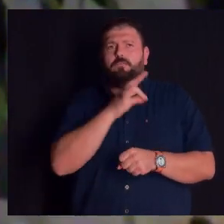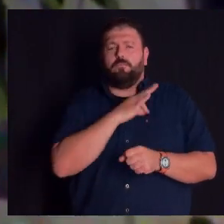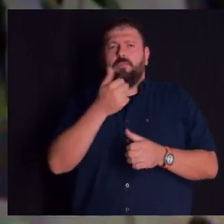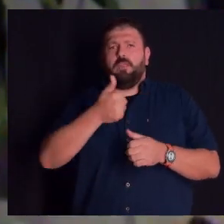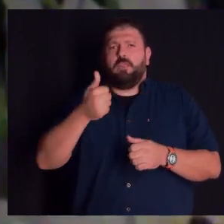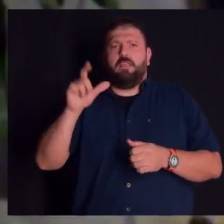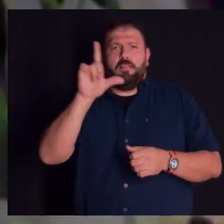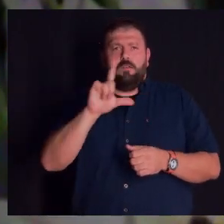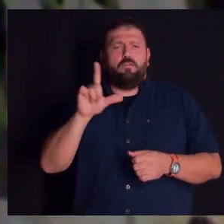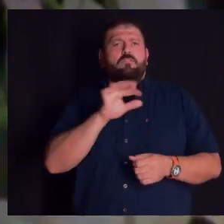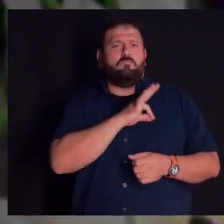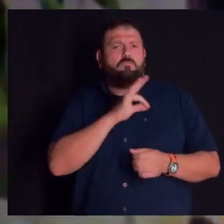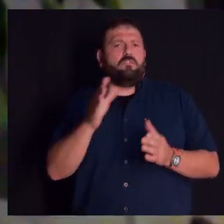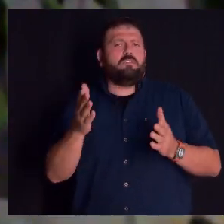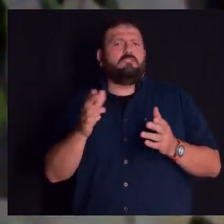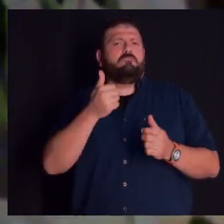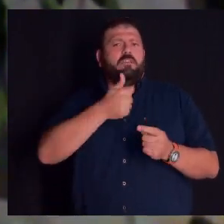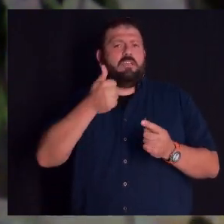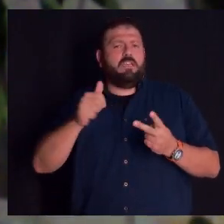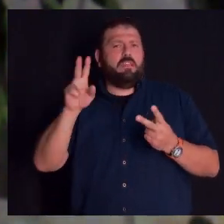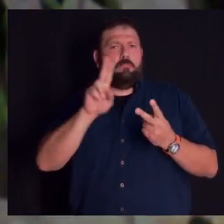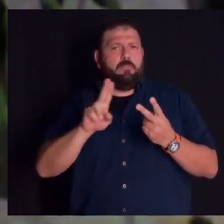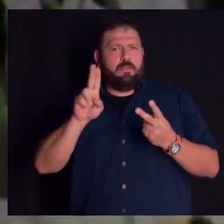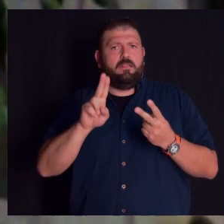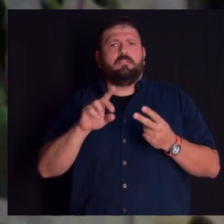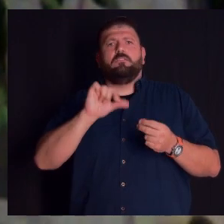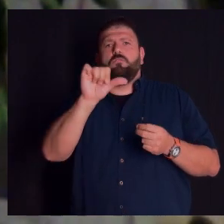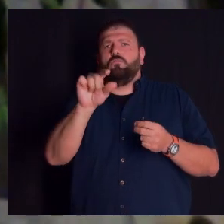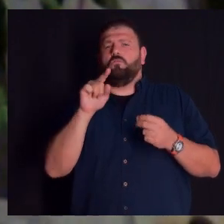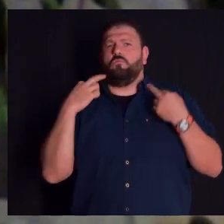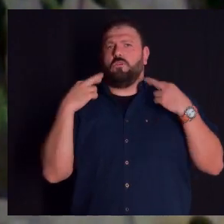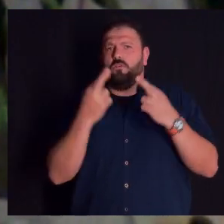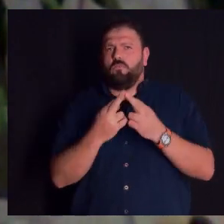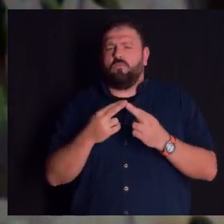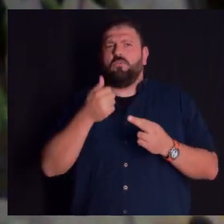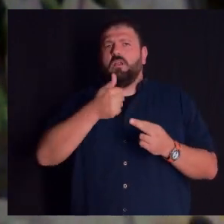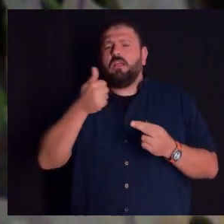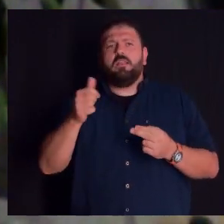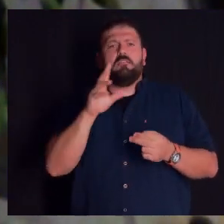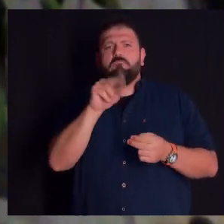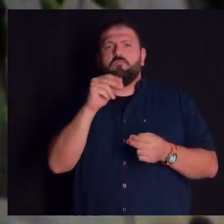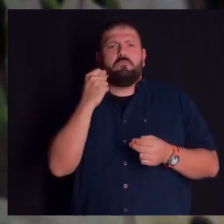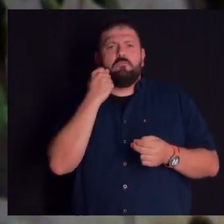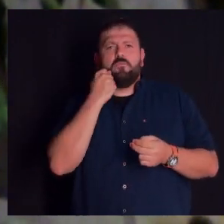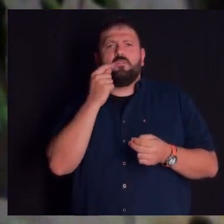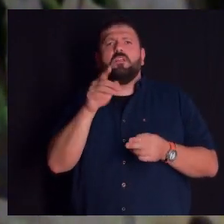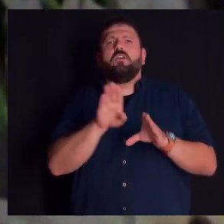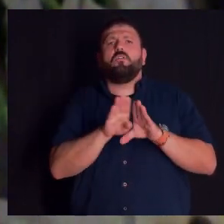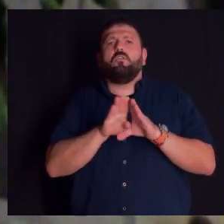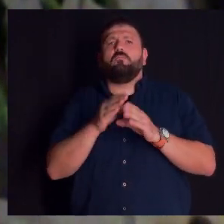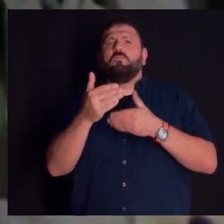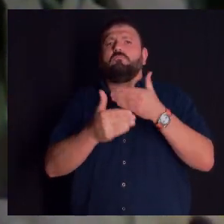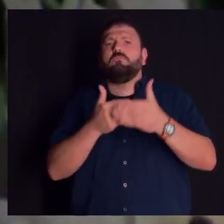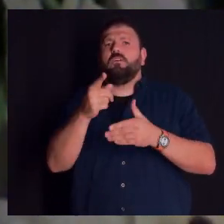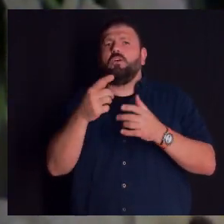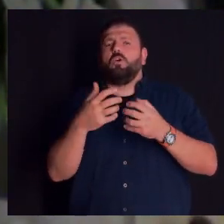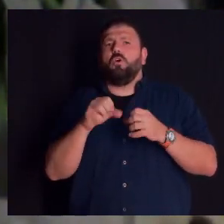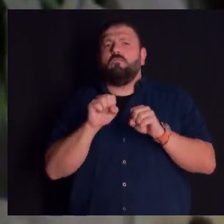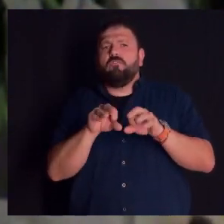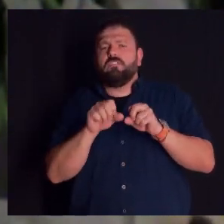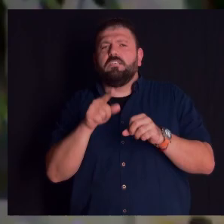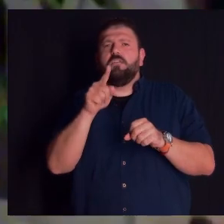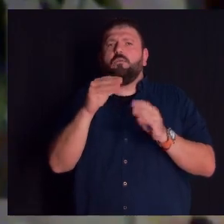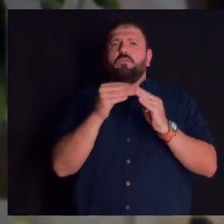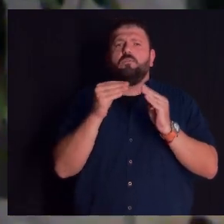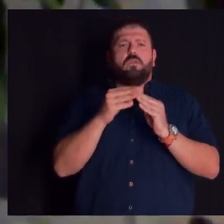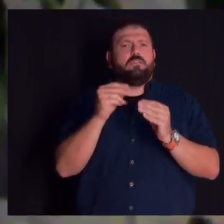evento, regardless cada of, martes every tu Monday, reunión, cada your sábado event, tu every evento. Tuesday, No your importa event, si estás en la every oficina Saturday, o regardless of estás where en you tu are, casa o even estás if en you're tu in